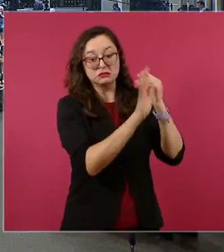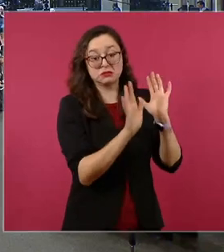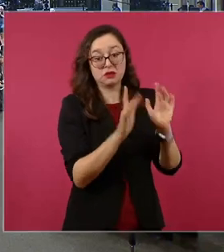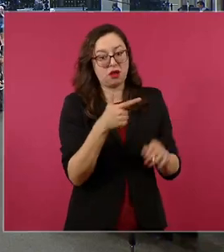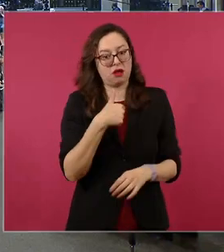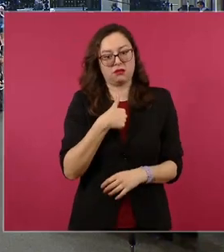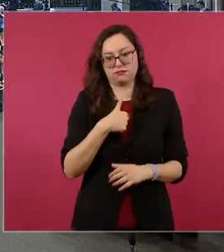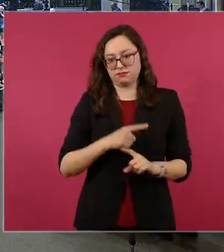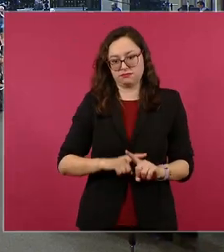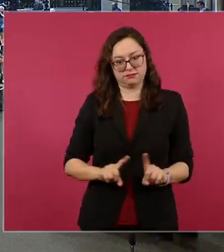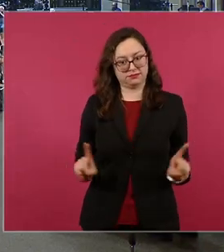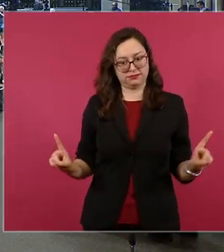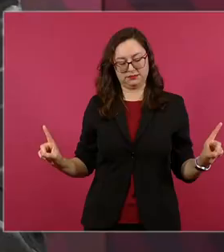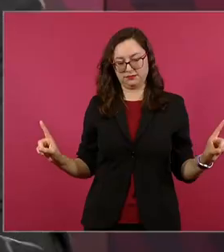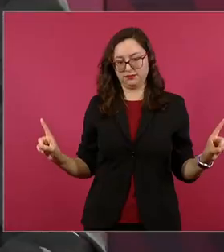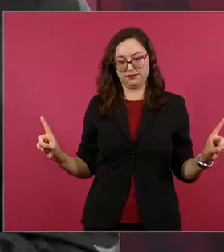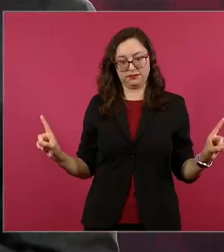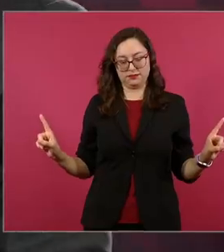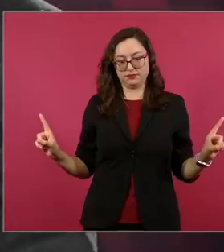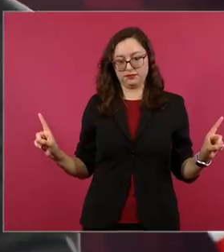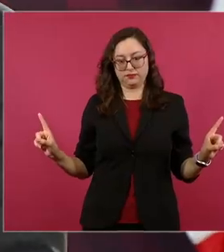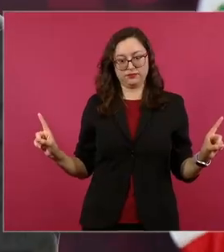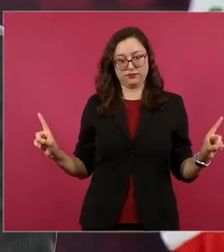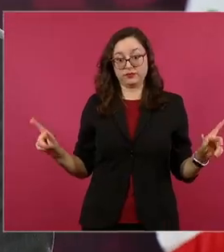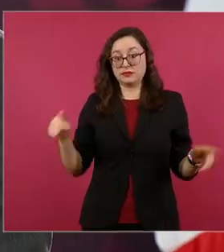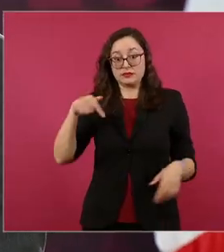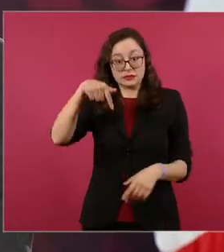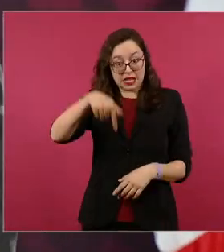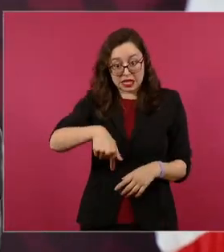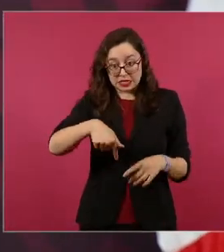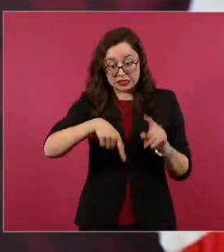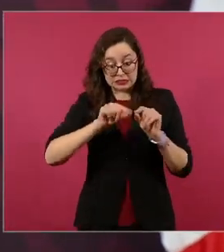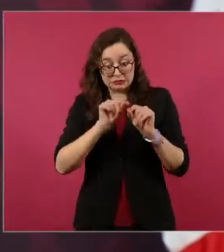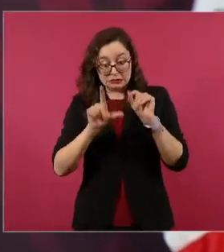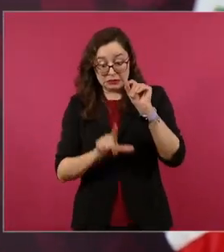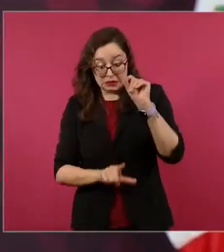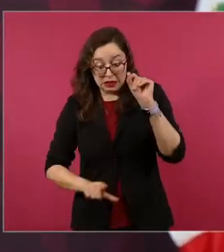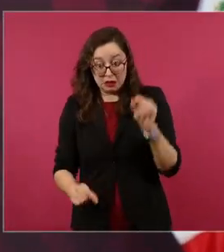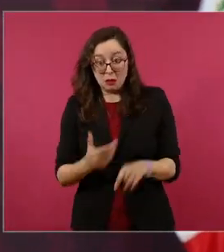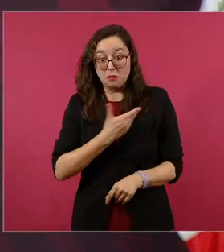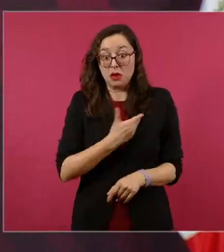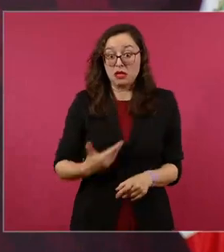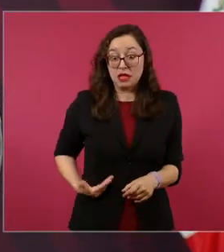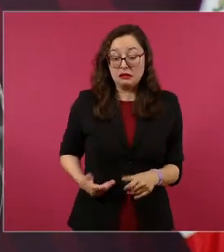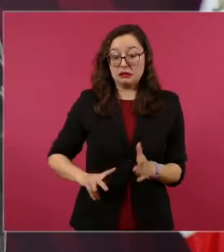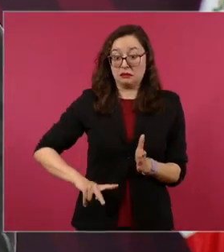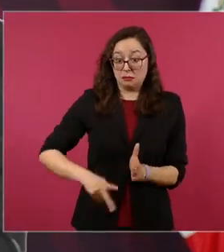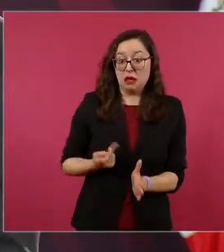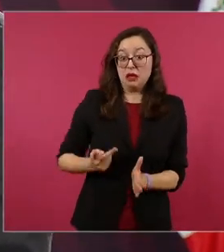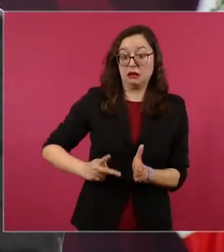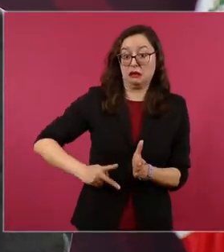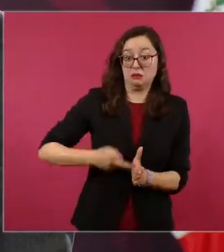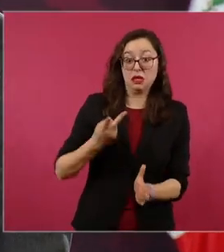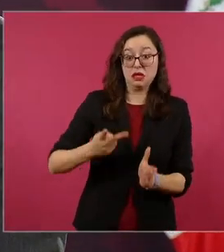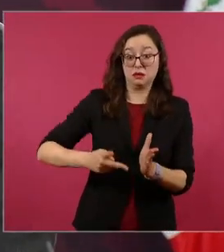porque no es legal, no